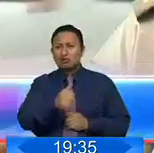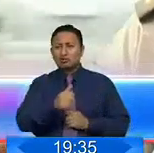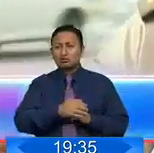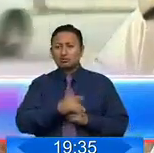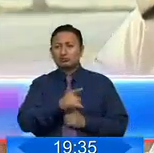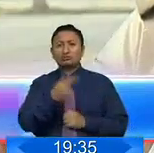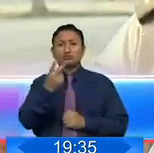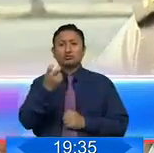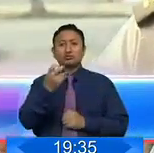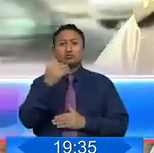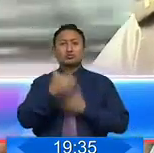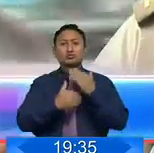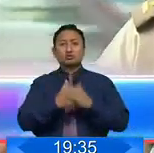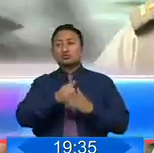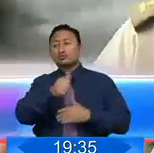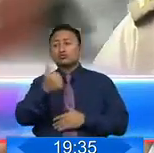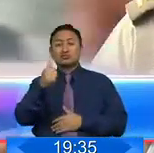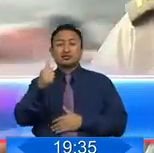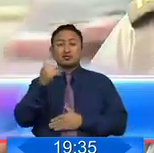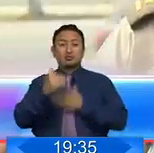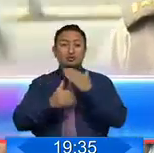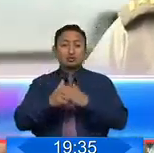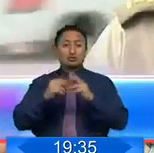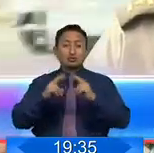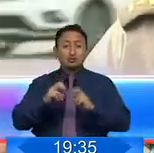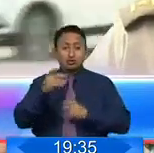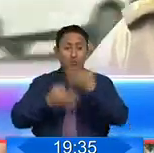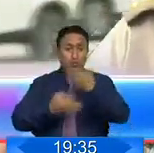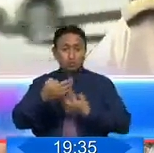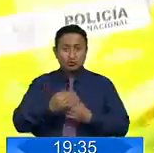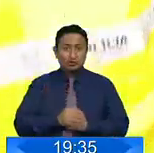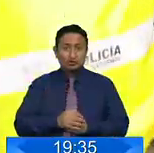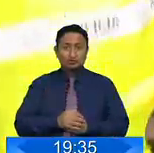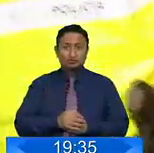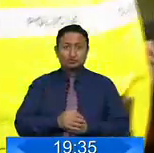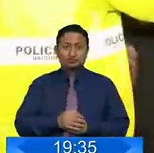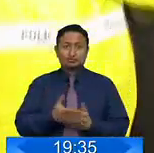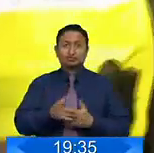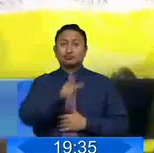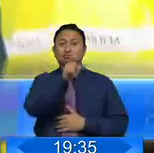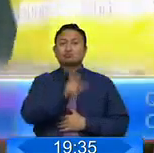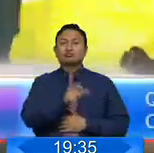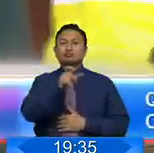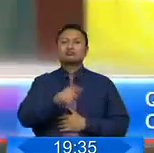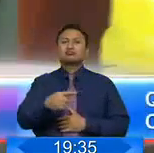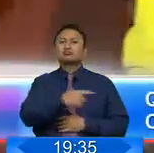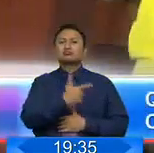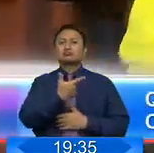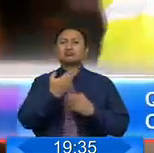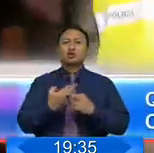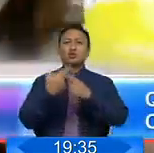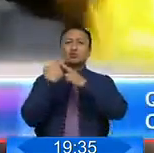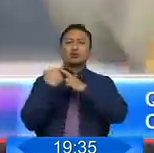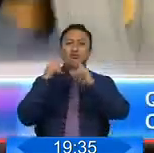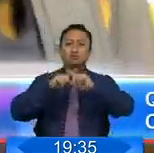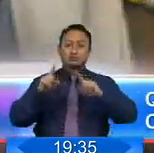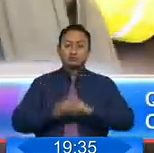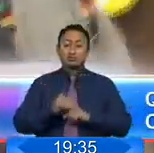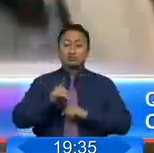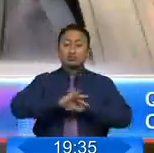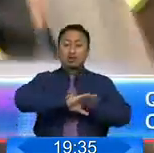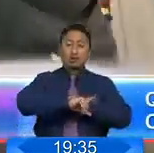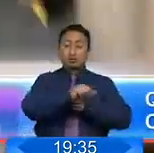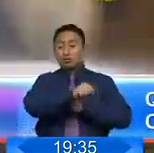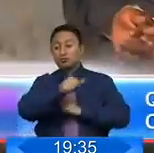12 procesos, otro tiene 10 procesos judiciales aperturados. Los sospechosos cumplían roles y funciones, unos robaban, otros